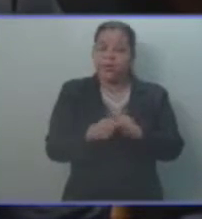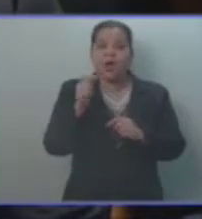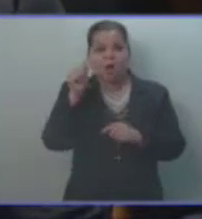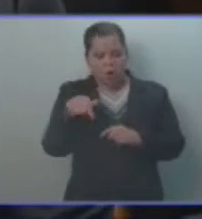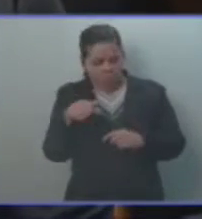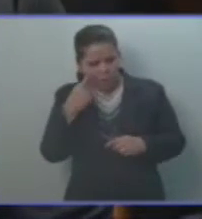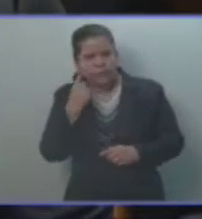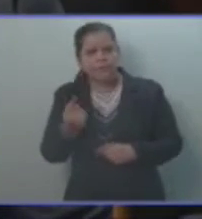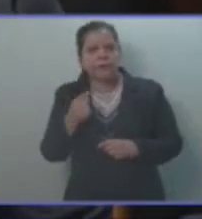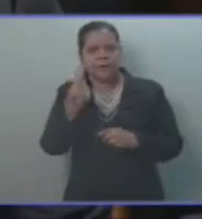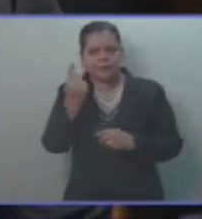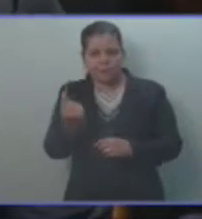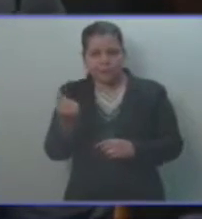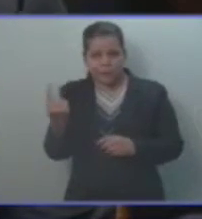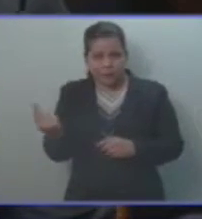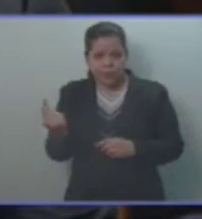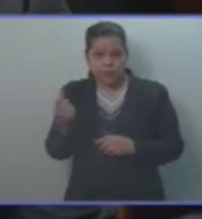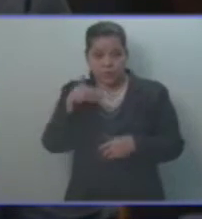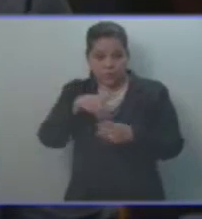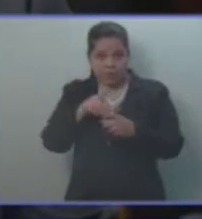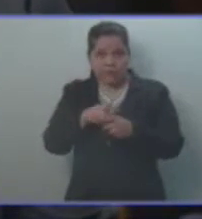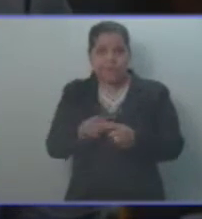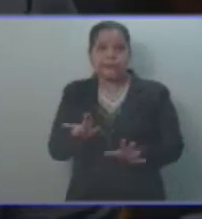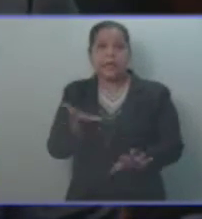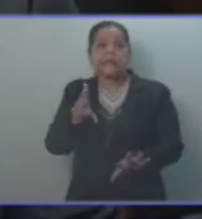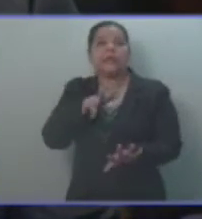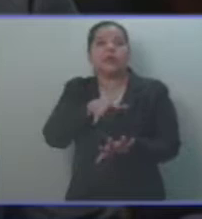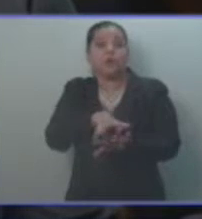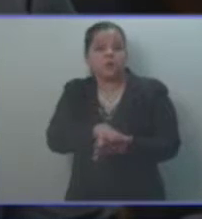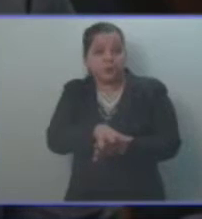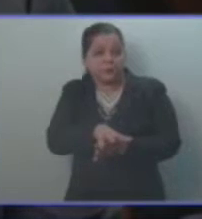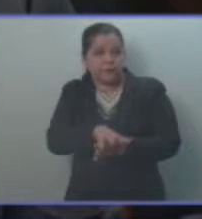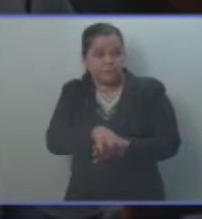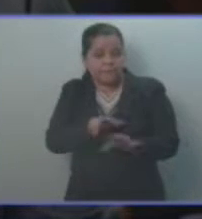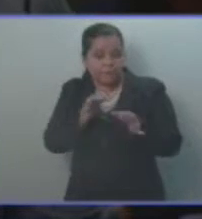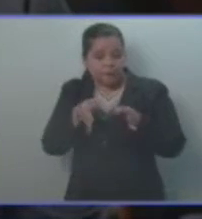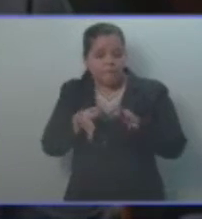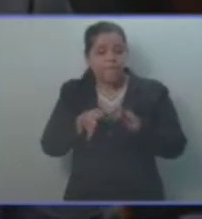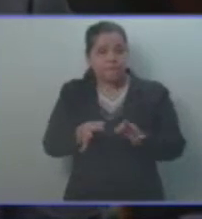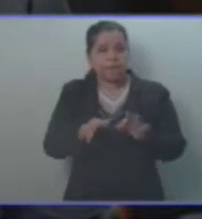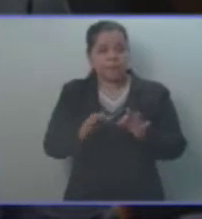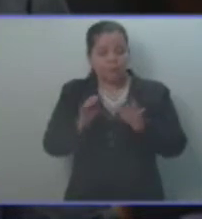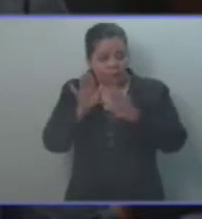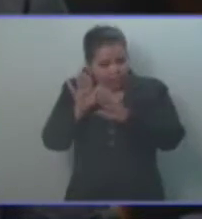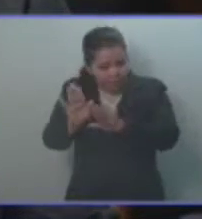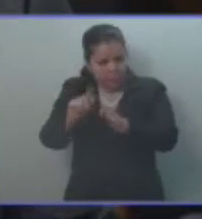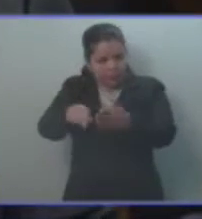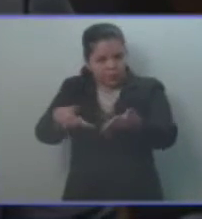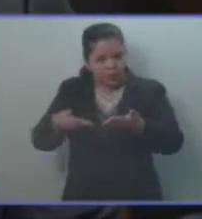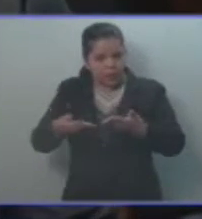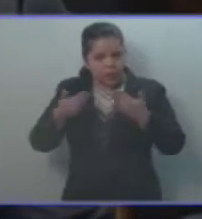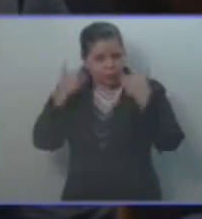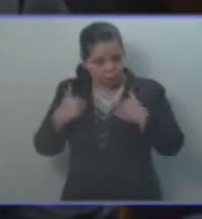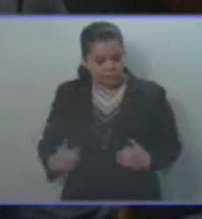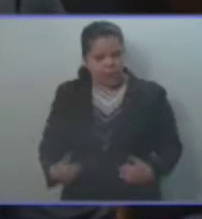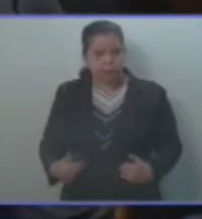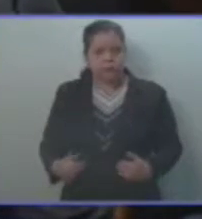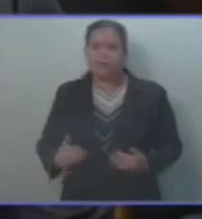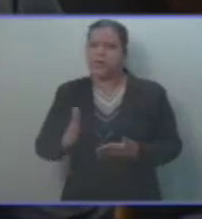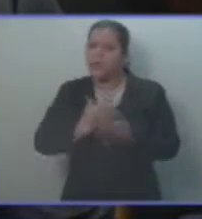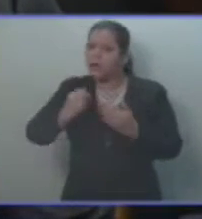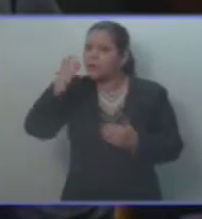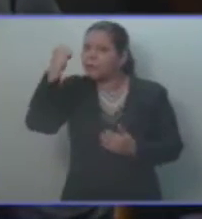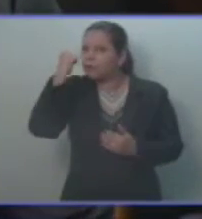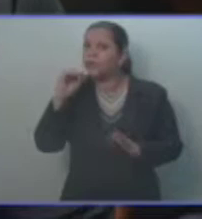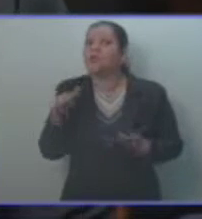tema de la inclusión de las personas con discapacidad bajo una perspectiva de derechos humanos. Esto es importante